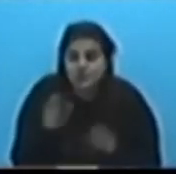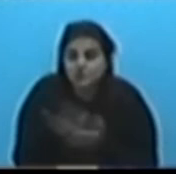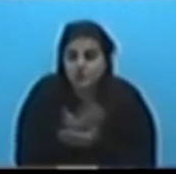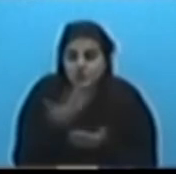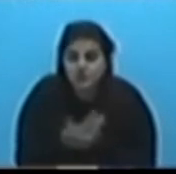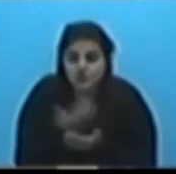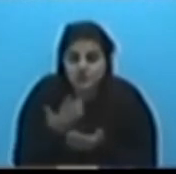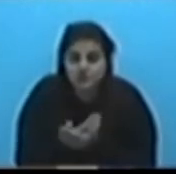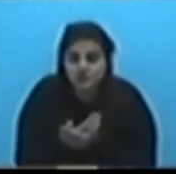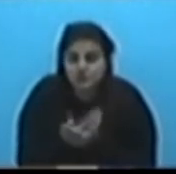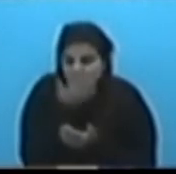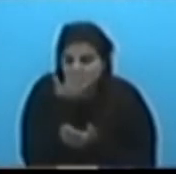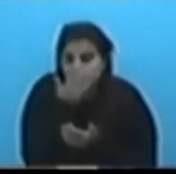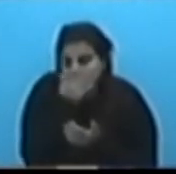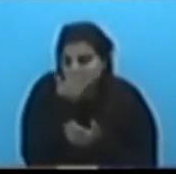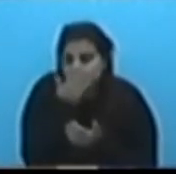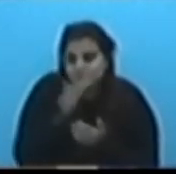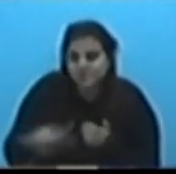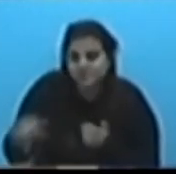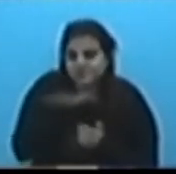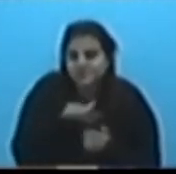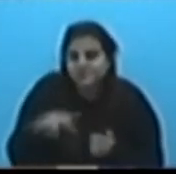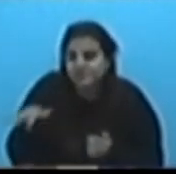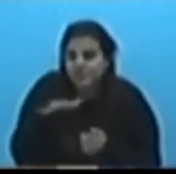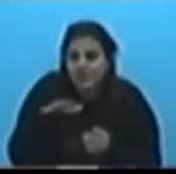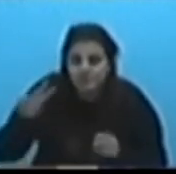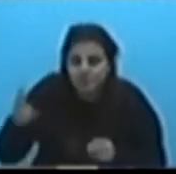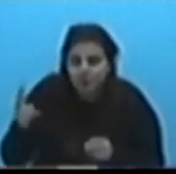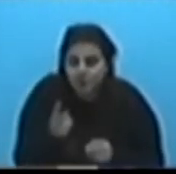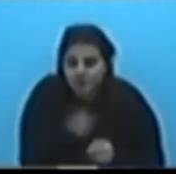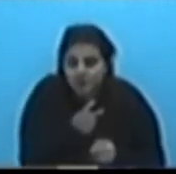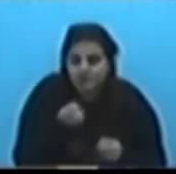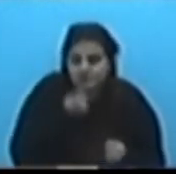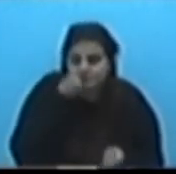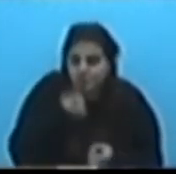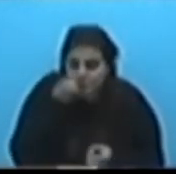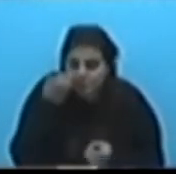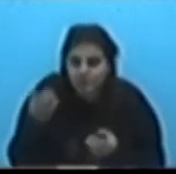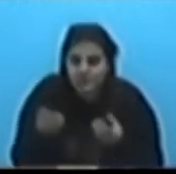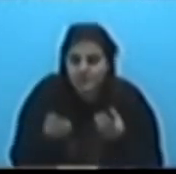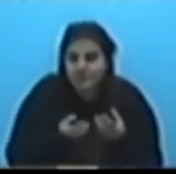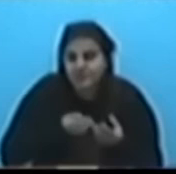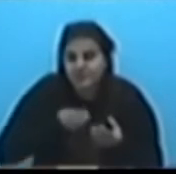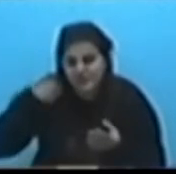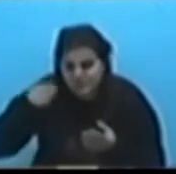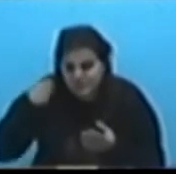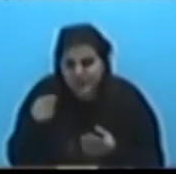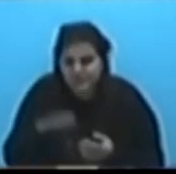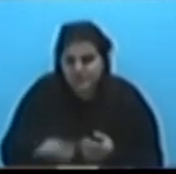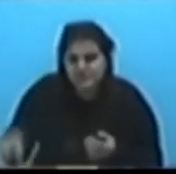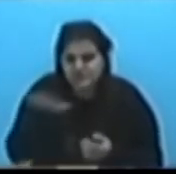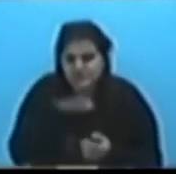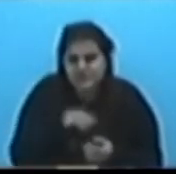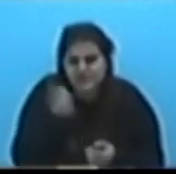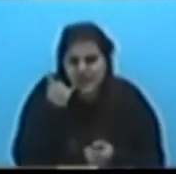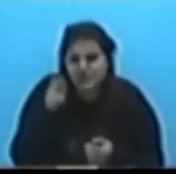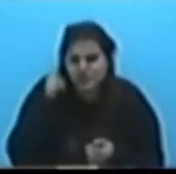muchísimos ecocidios. El ecocidio de los montes y los bosques naturales en la provincia de Santa Fe ya llega